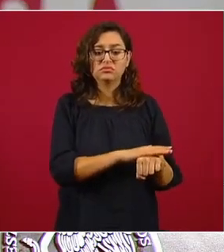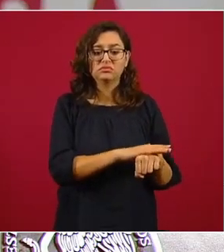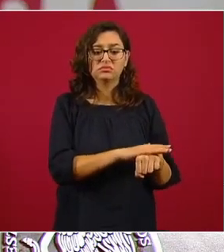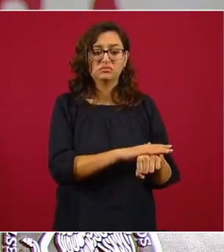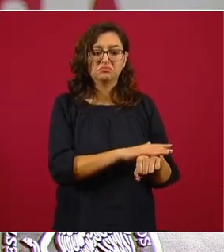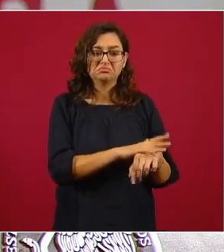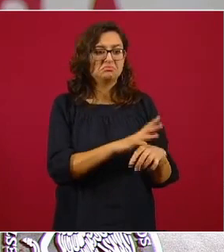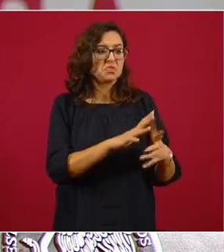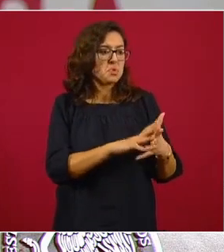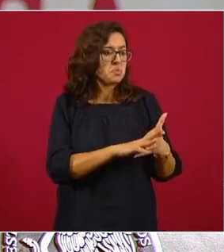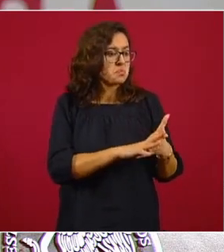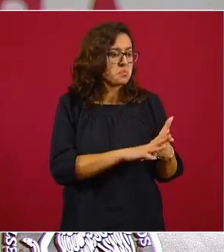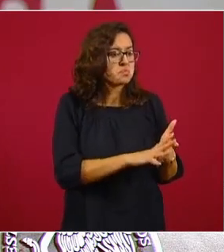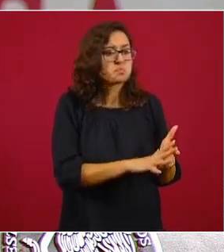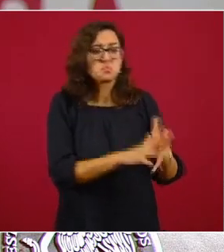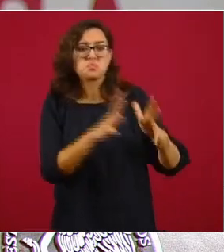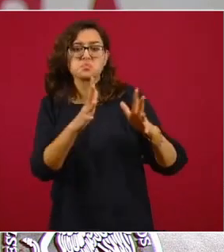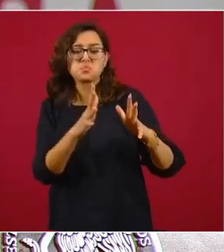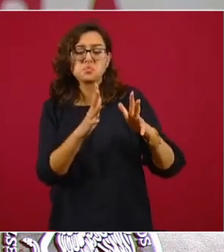la violencia,